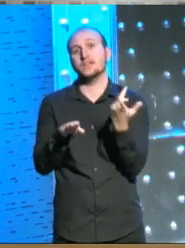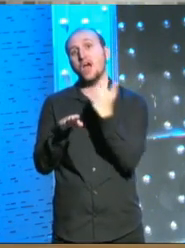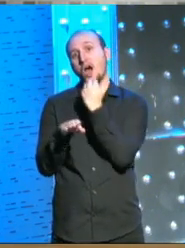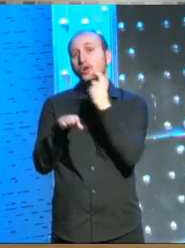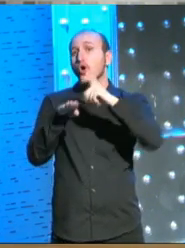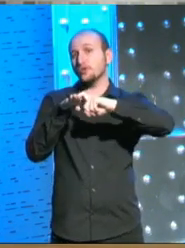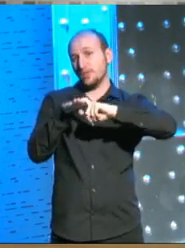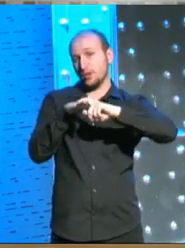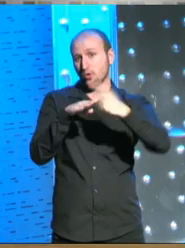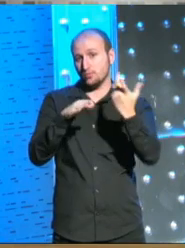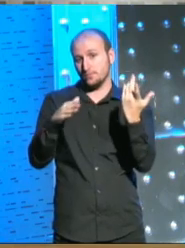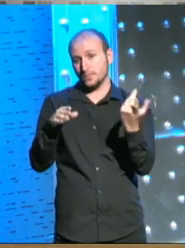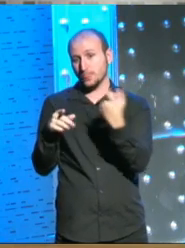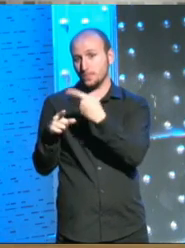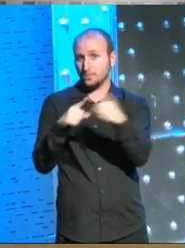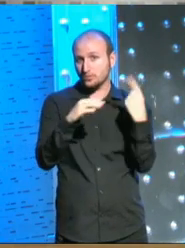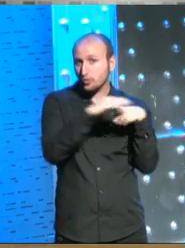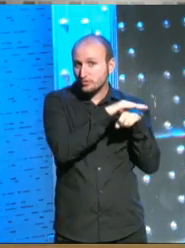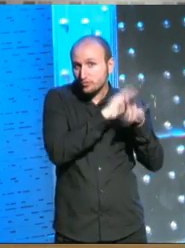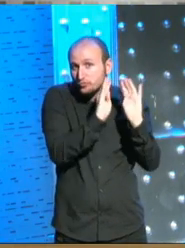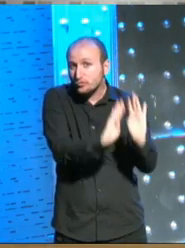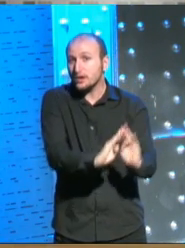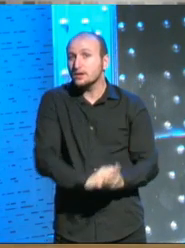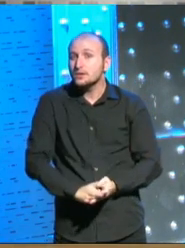de sugestión cuasi hipnótica, ¿no?